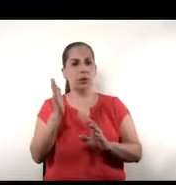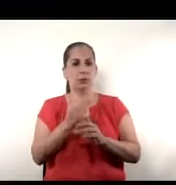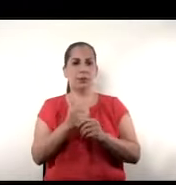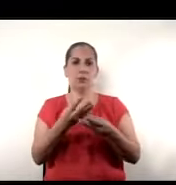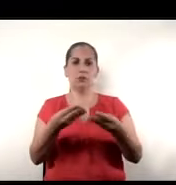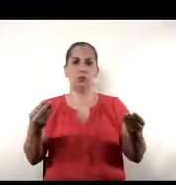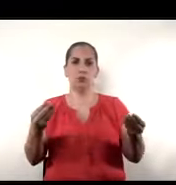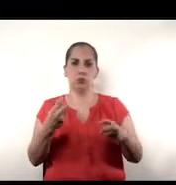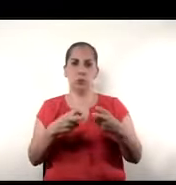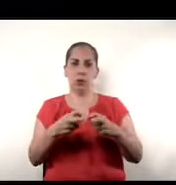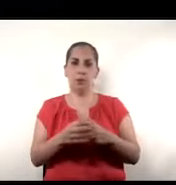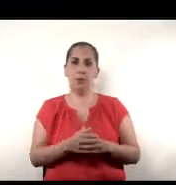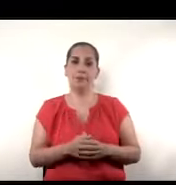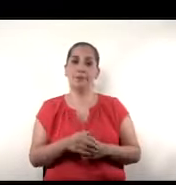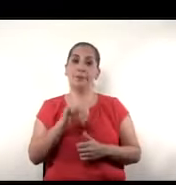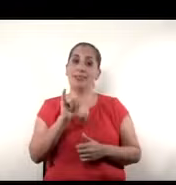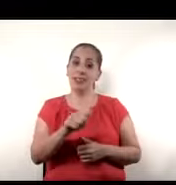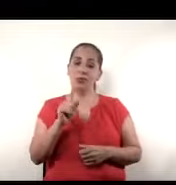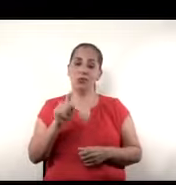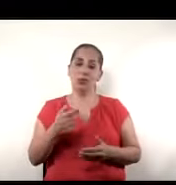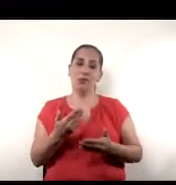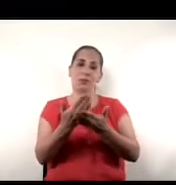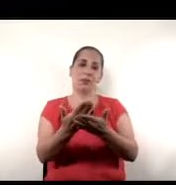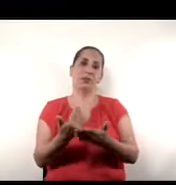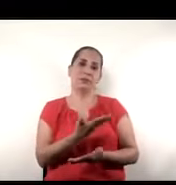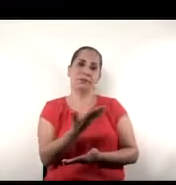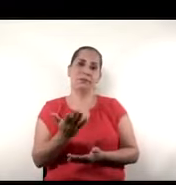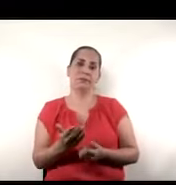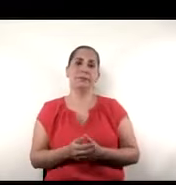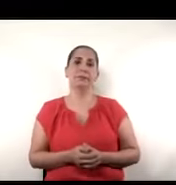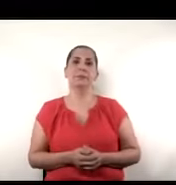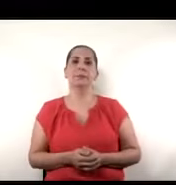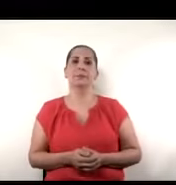problema. Y eso es precisamente lo que estamos planteando nosotros.